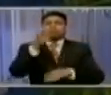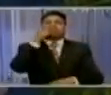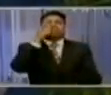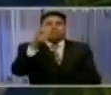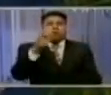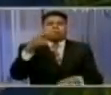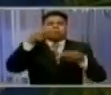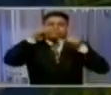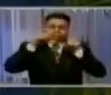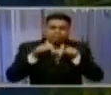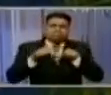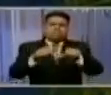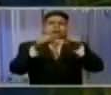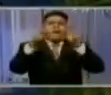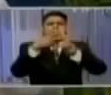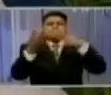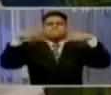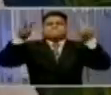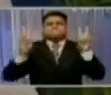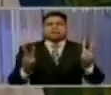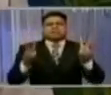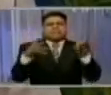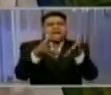paz, el que gana la paz todos los días.